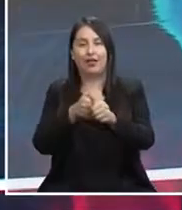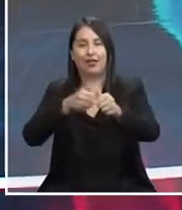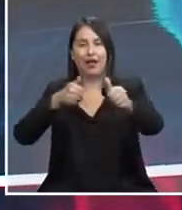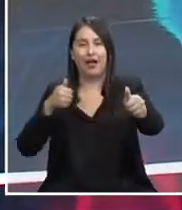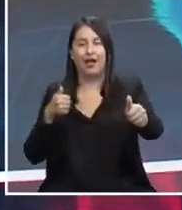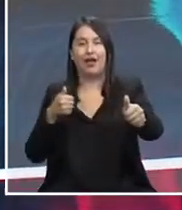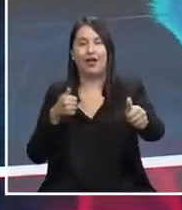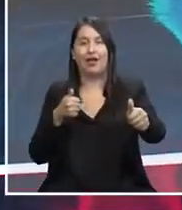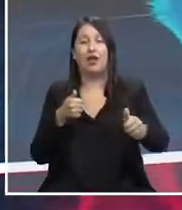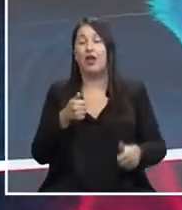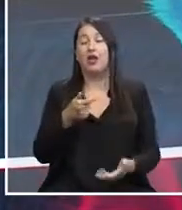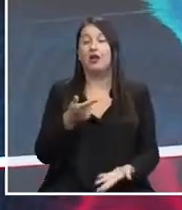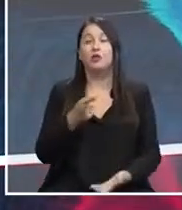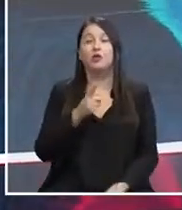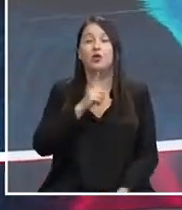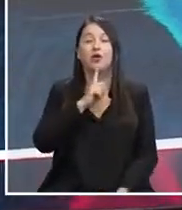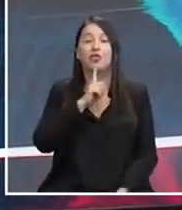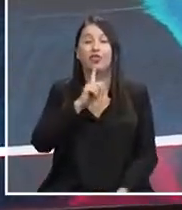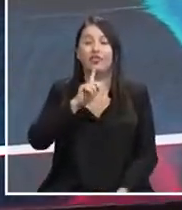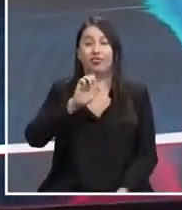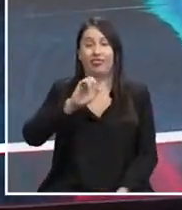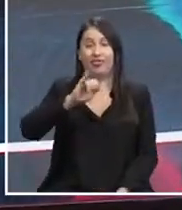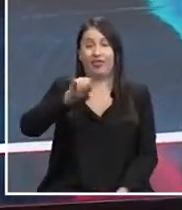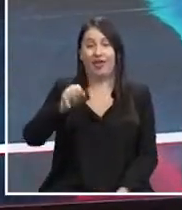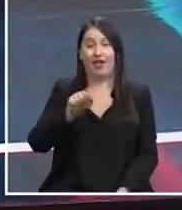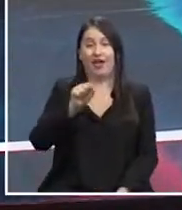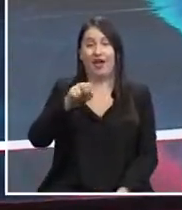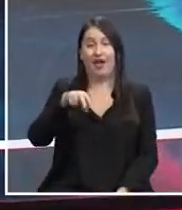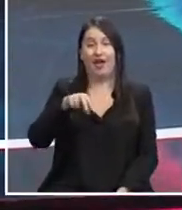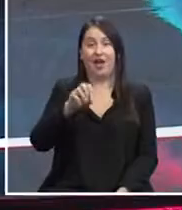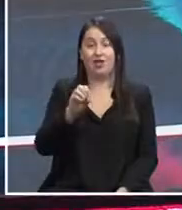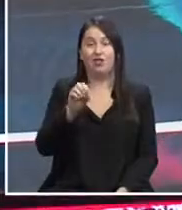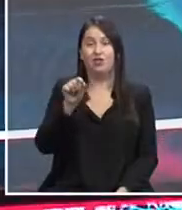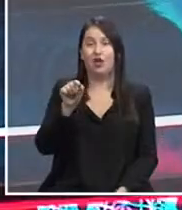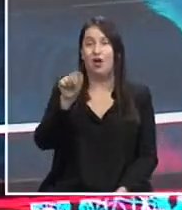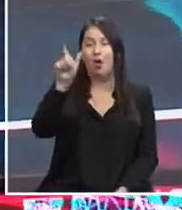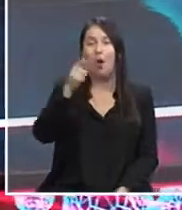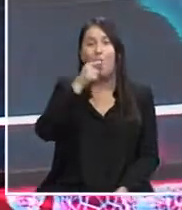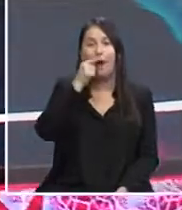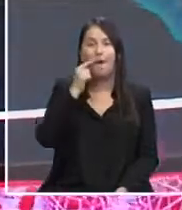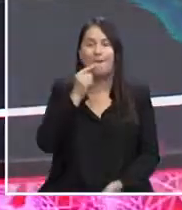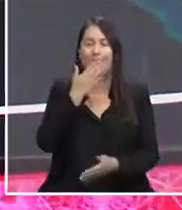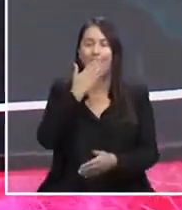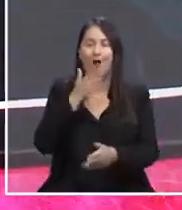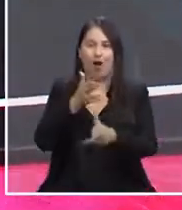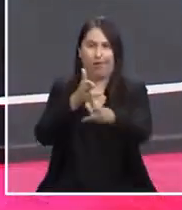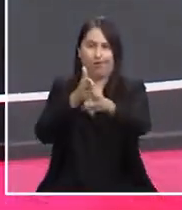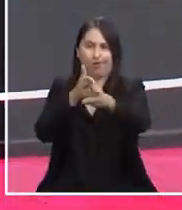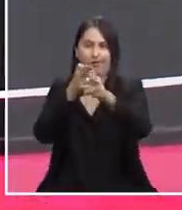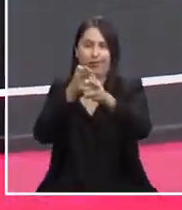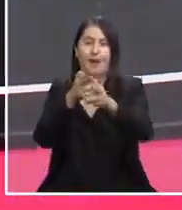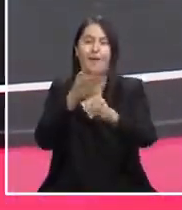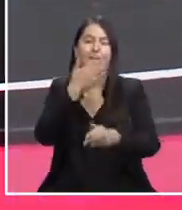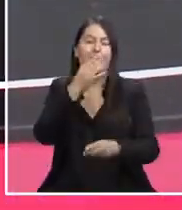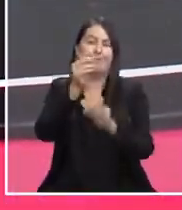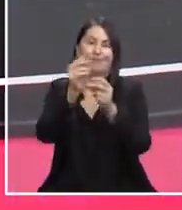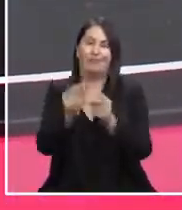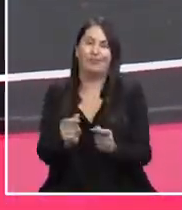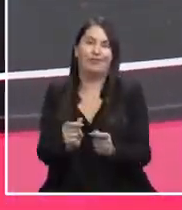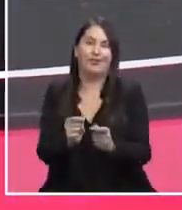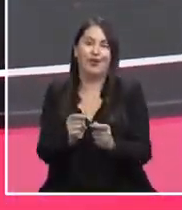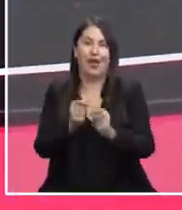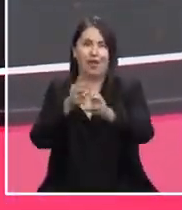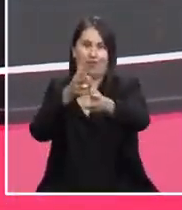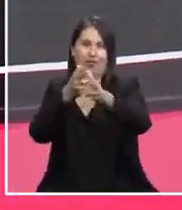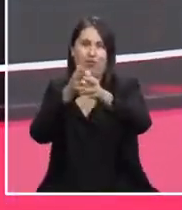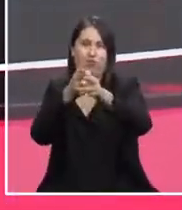un tejano que tenía la fama de ser el tipo con la mejor puntería del mundo. Nadie nunca jamás había dado en el blanco